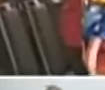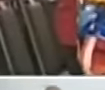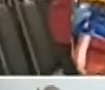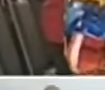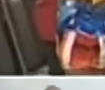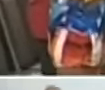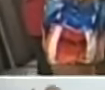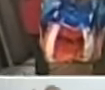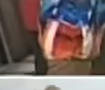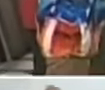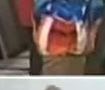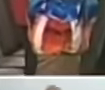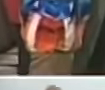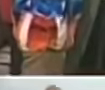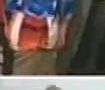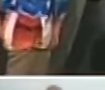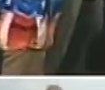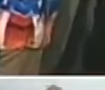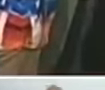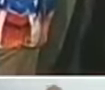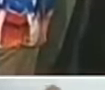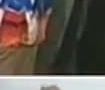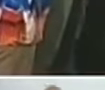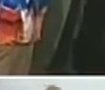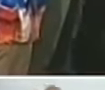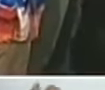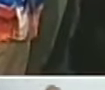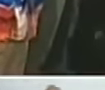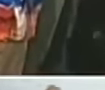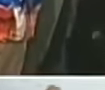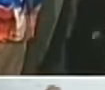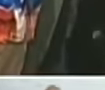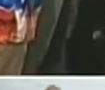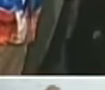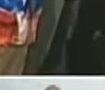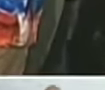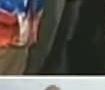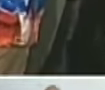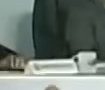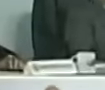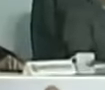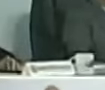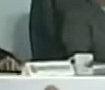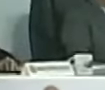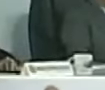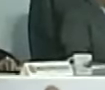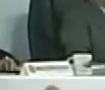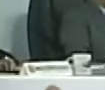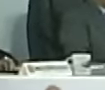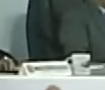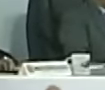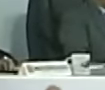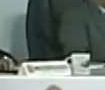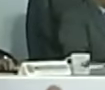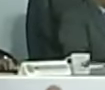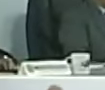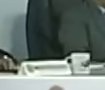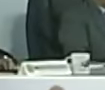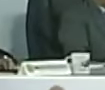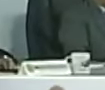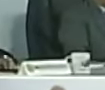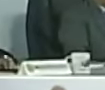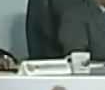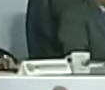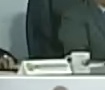mediante, con la bendición de Dios Padre Todopoderoso, una patria próspera, de